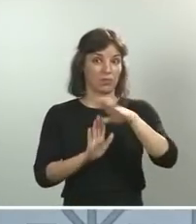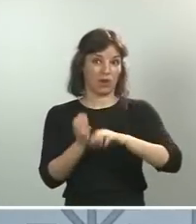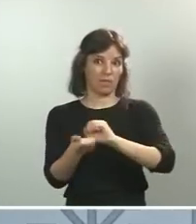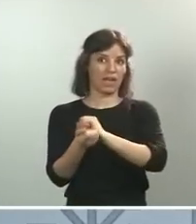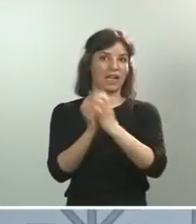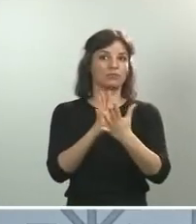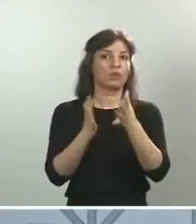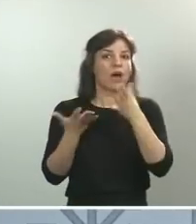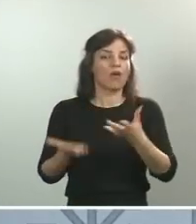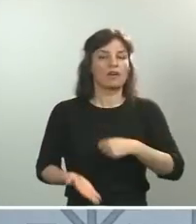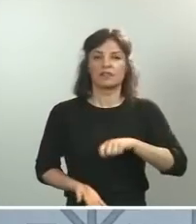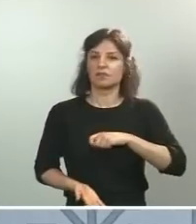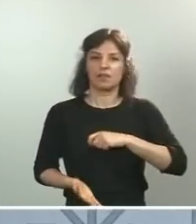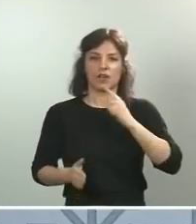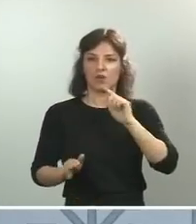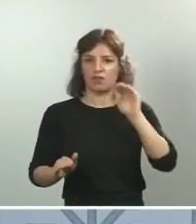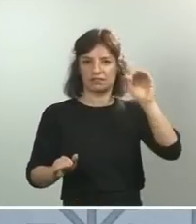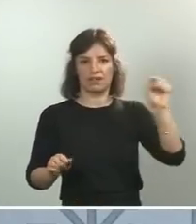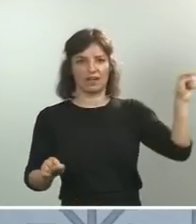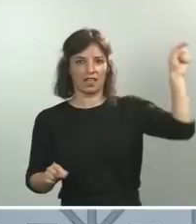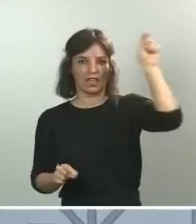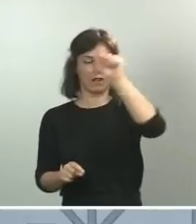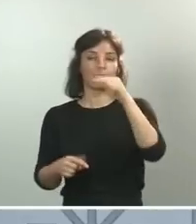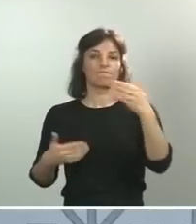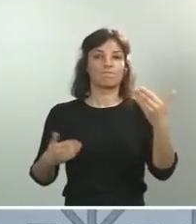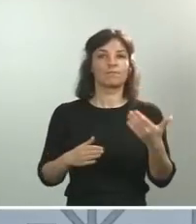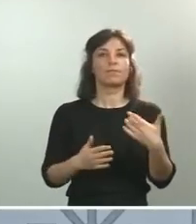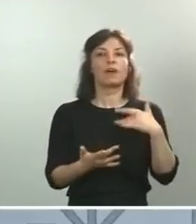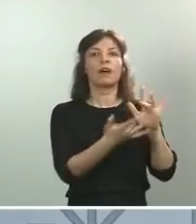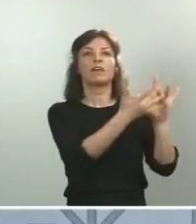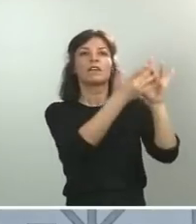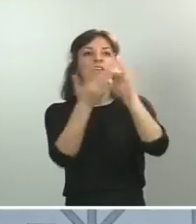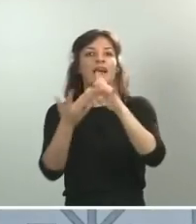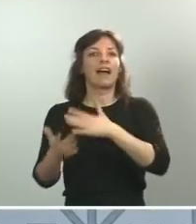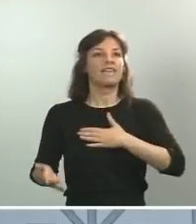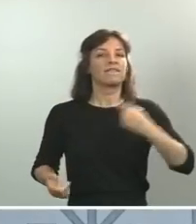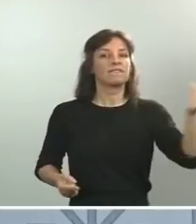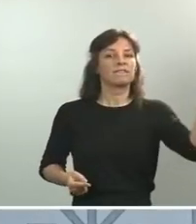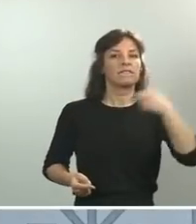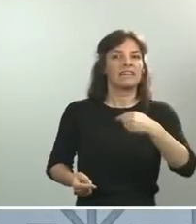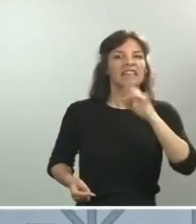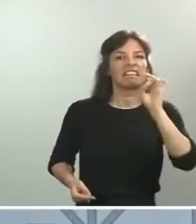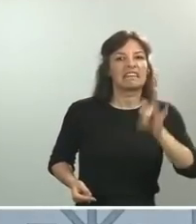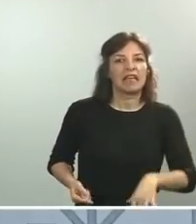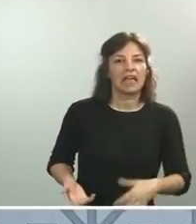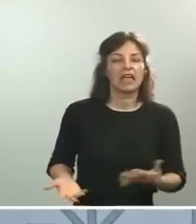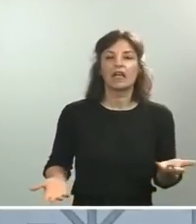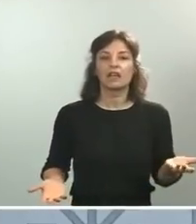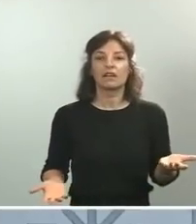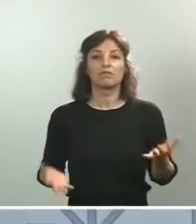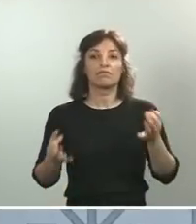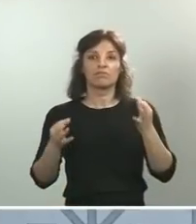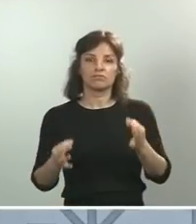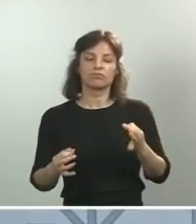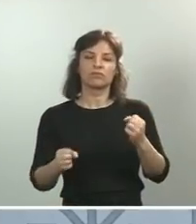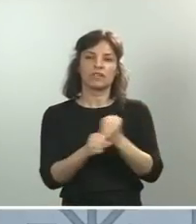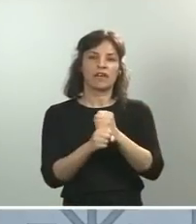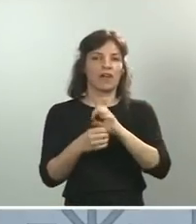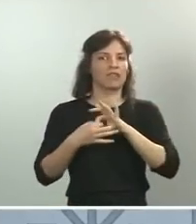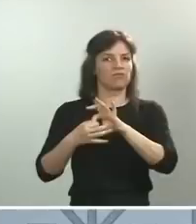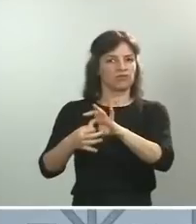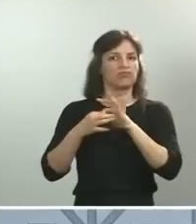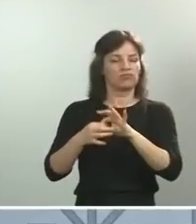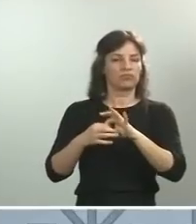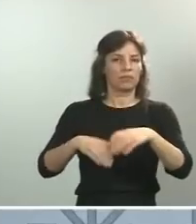Los contactamos e intentamos ver quién quería volver, quién quería repatriarse. En esto hemos trabajado de la mano con el Ministerio de Asuntos